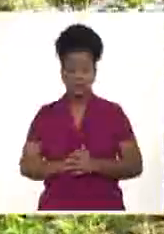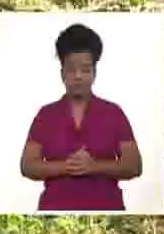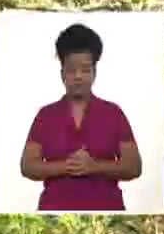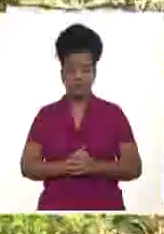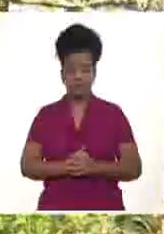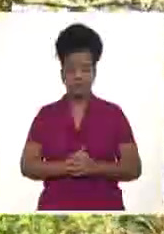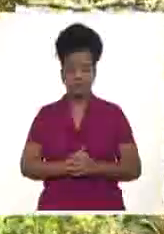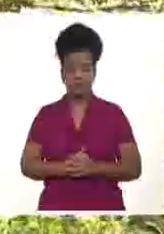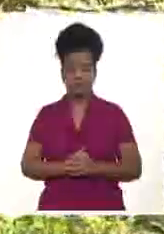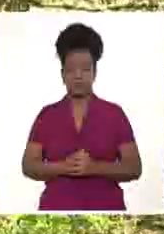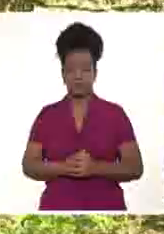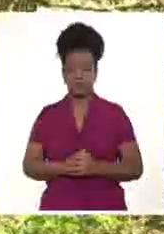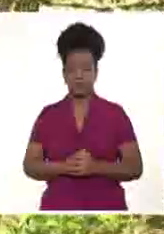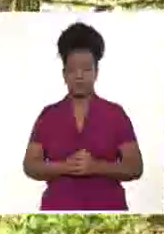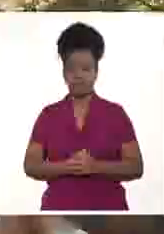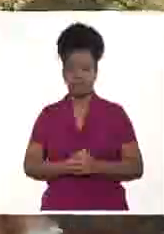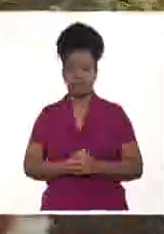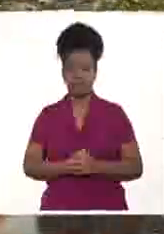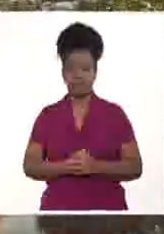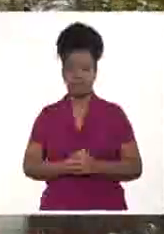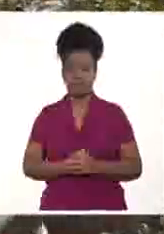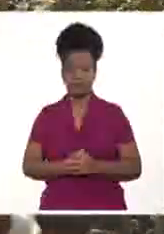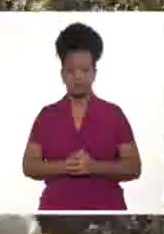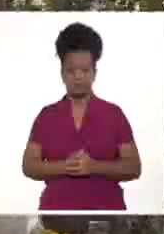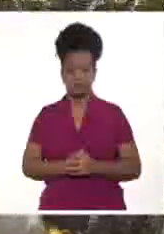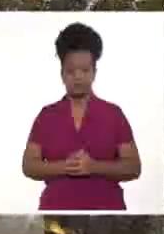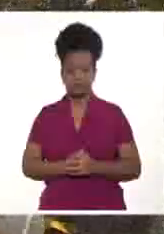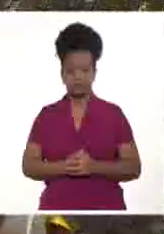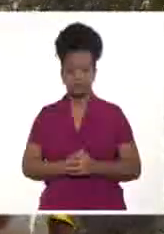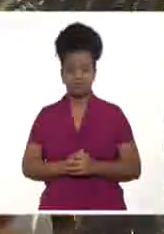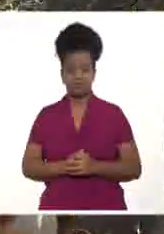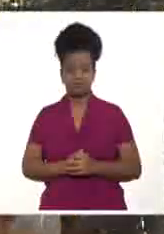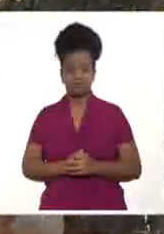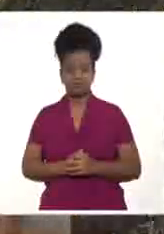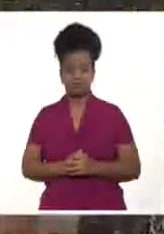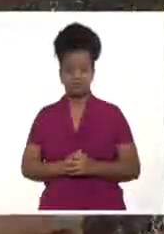Evelyn Z. Mile, Sistema Informativo de la Televisión Cubana.